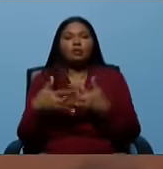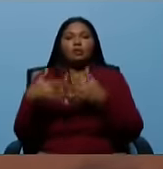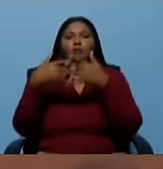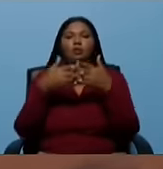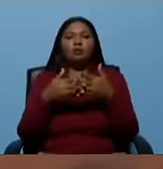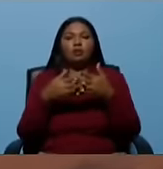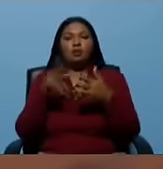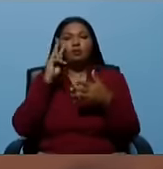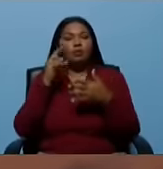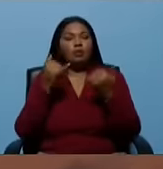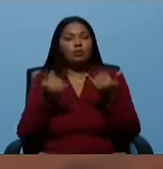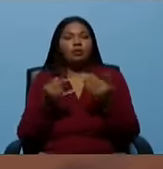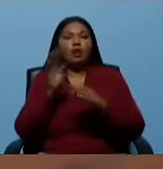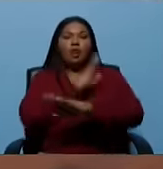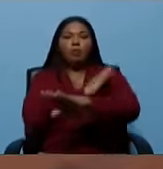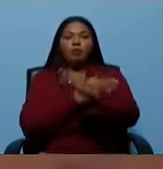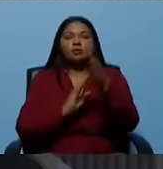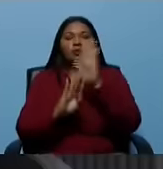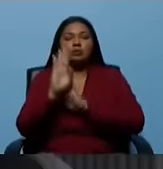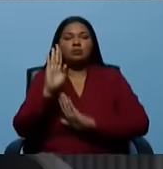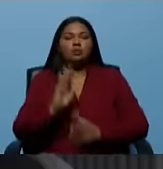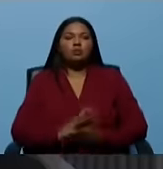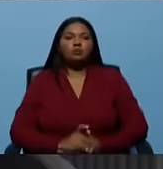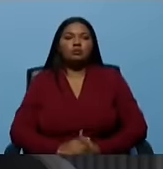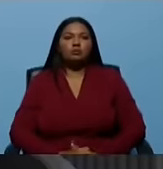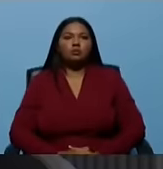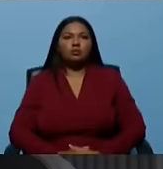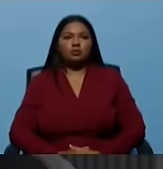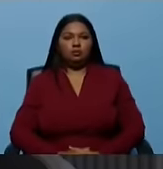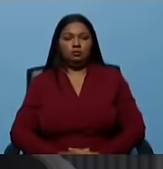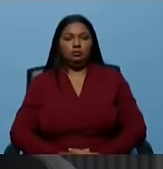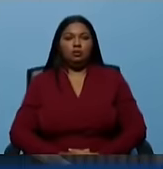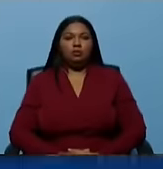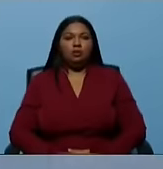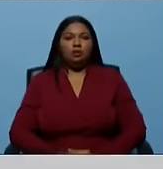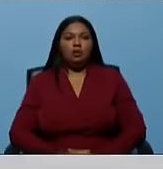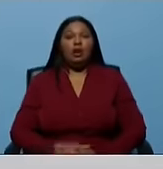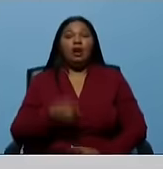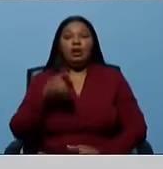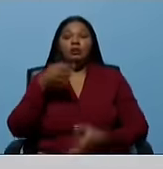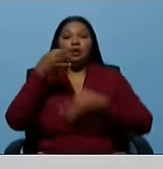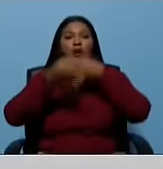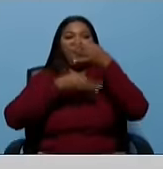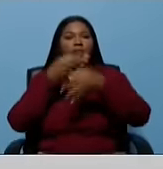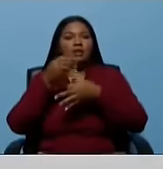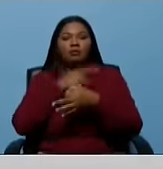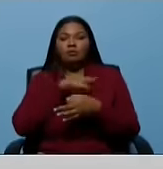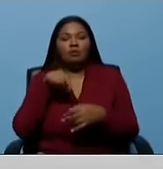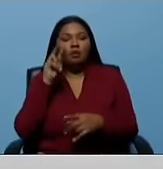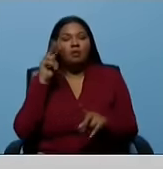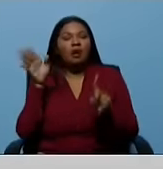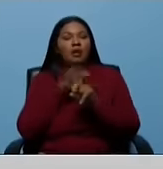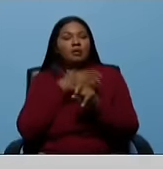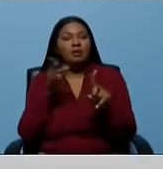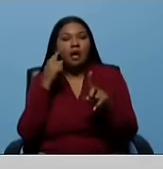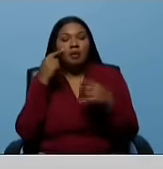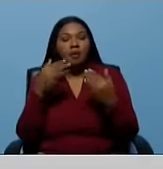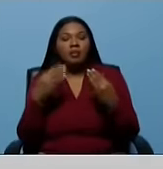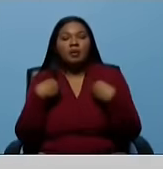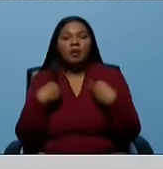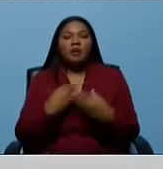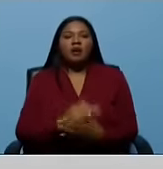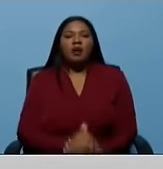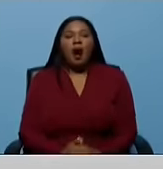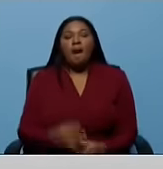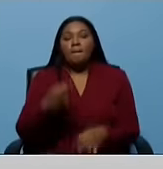esta esto estas potencias en crecimiento No claro eso es lo que explica esa agresividad en el continente que de repente En